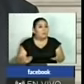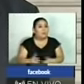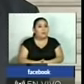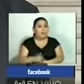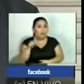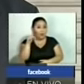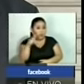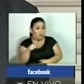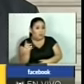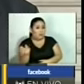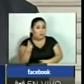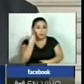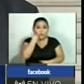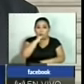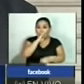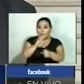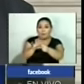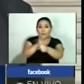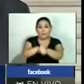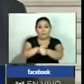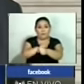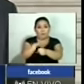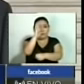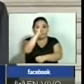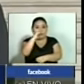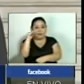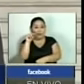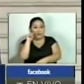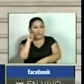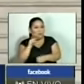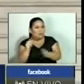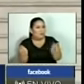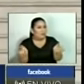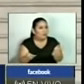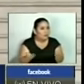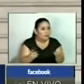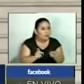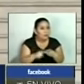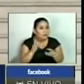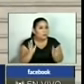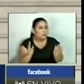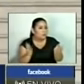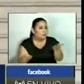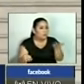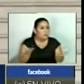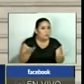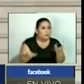en este momento de COVID-19 en El Salvador, y eso nos va a llevar a un momento determinado en el cual